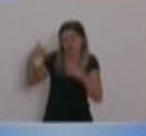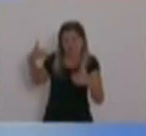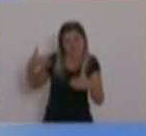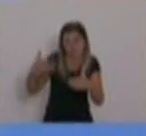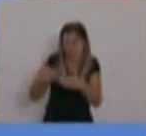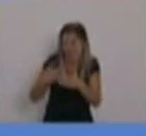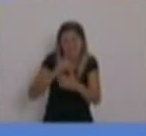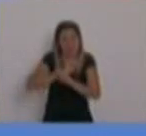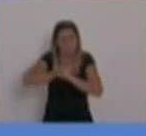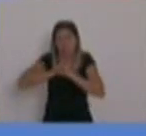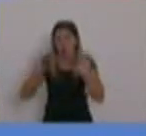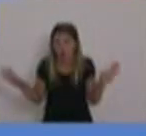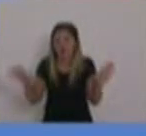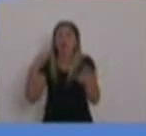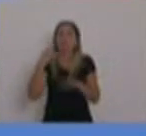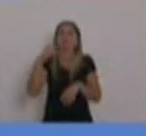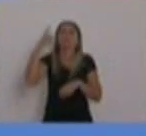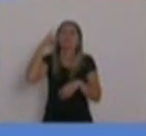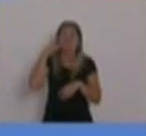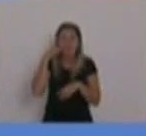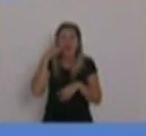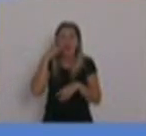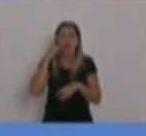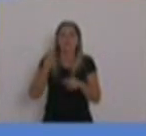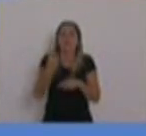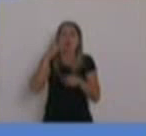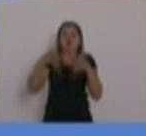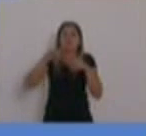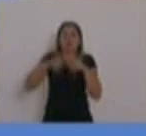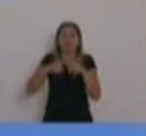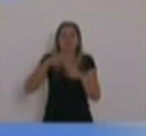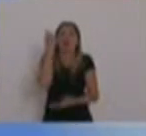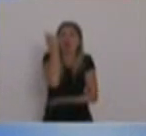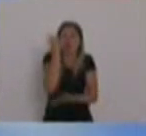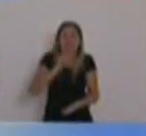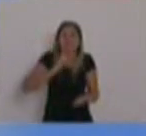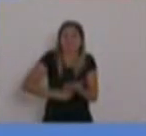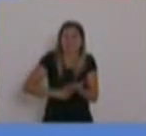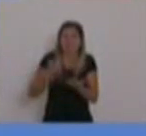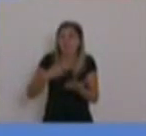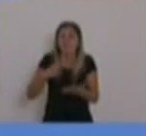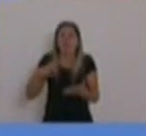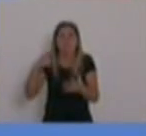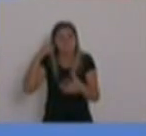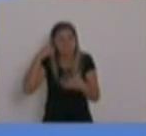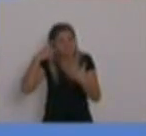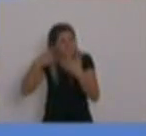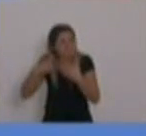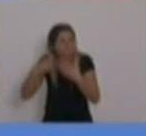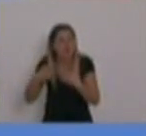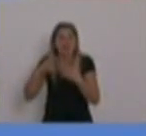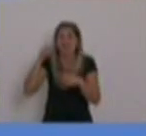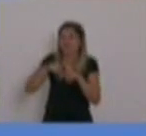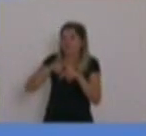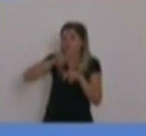vota a favor de este acuerdo con el Fondo Monetario Internacional para salvar del default a la Argentina, cuando con